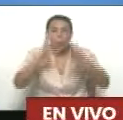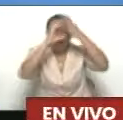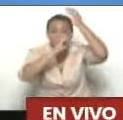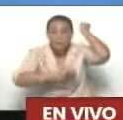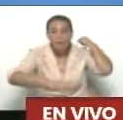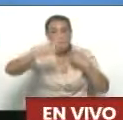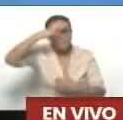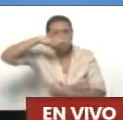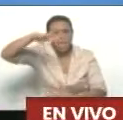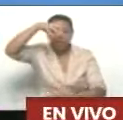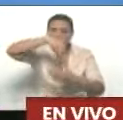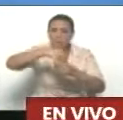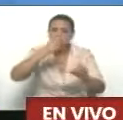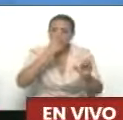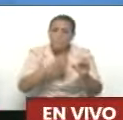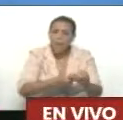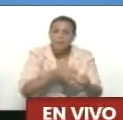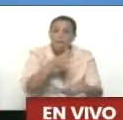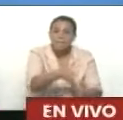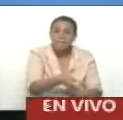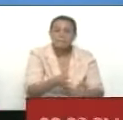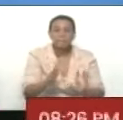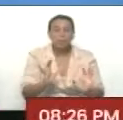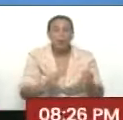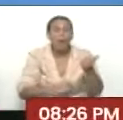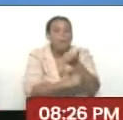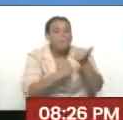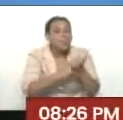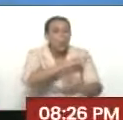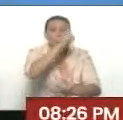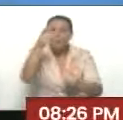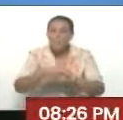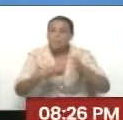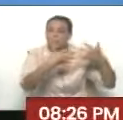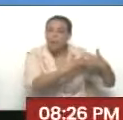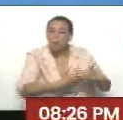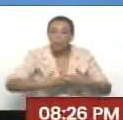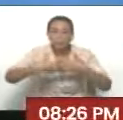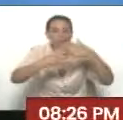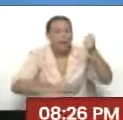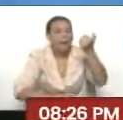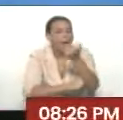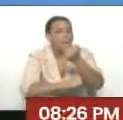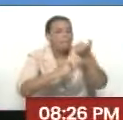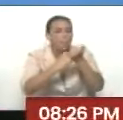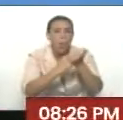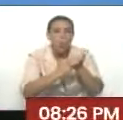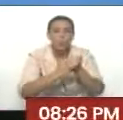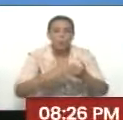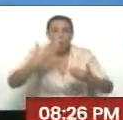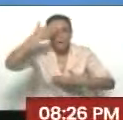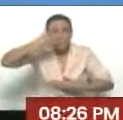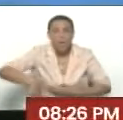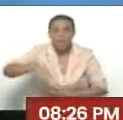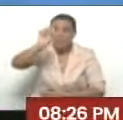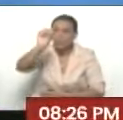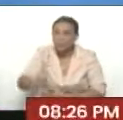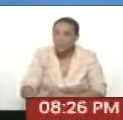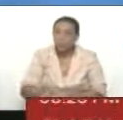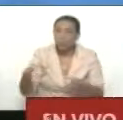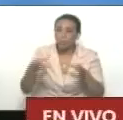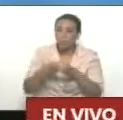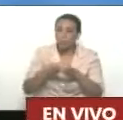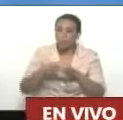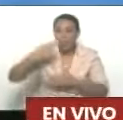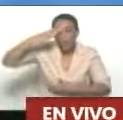manera fascista a la embajada de México contó con el apoyo del gobierno de los Estados Unidos, del Comando Sur, del Departamento de